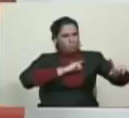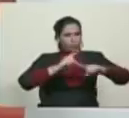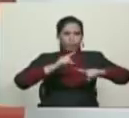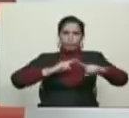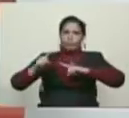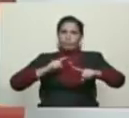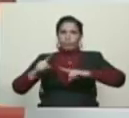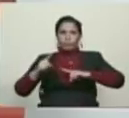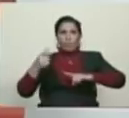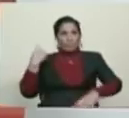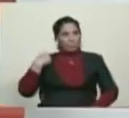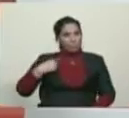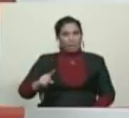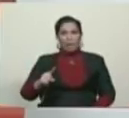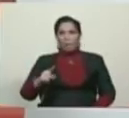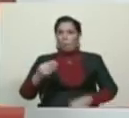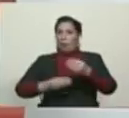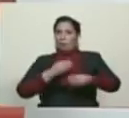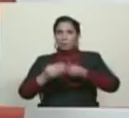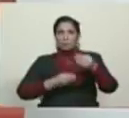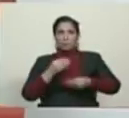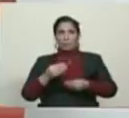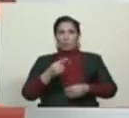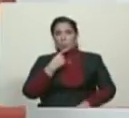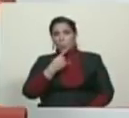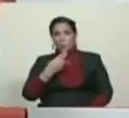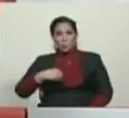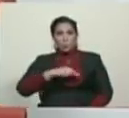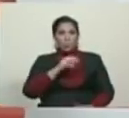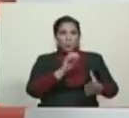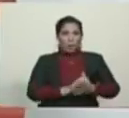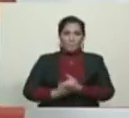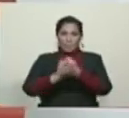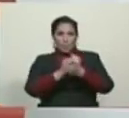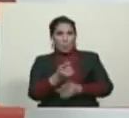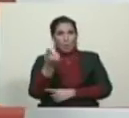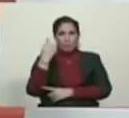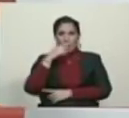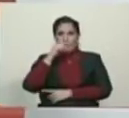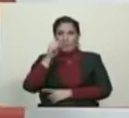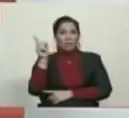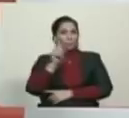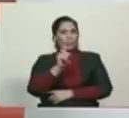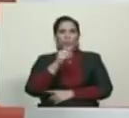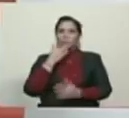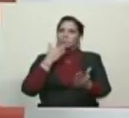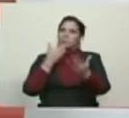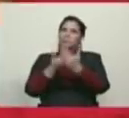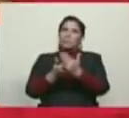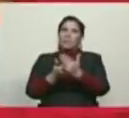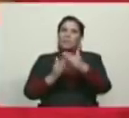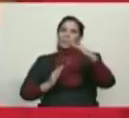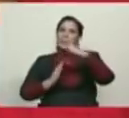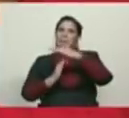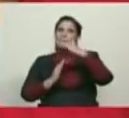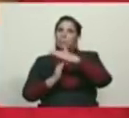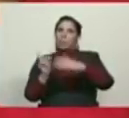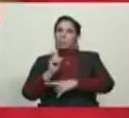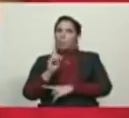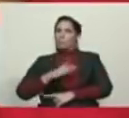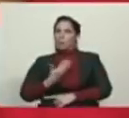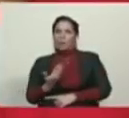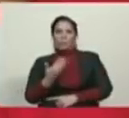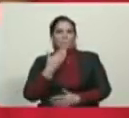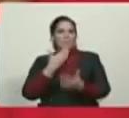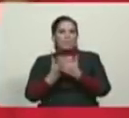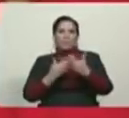hacer. Todas. Y como dijo nuestro compañero presidente ayer, no se vale pedir tiempo. Estamos